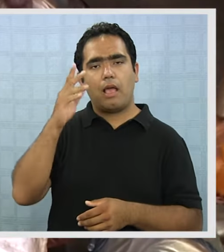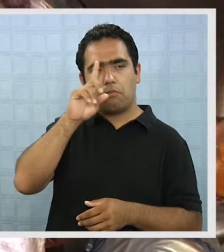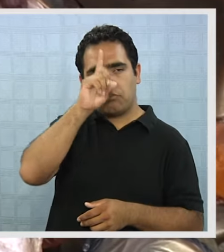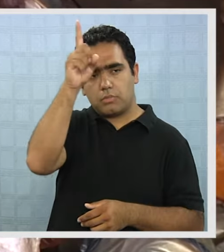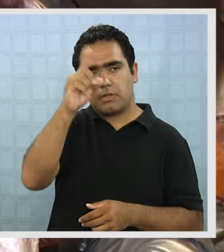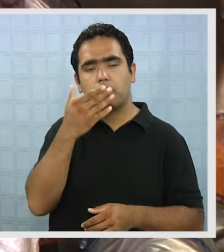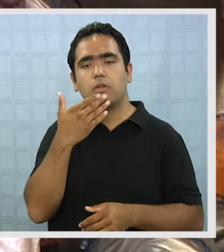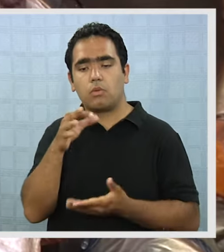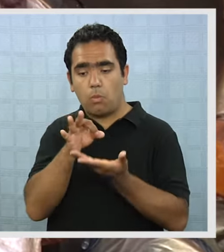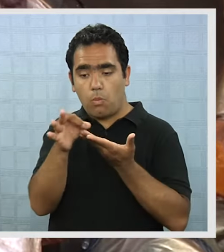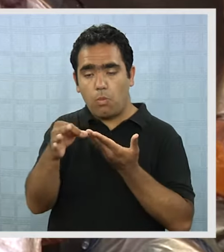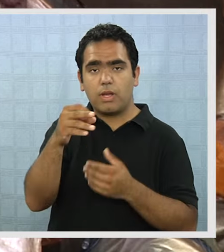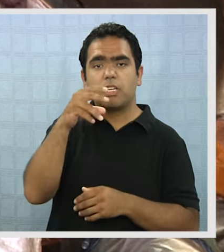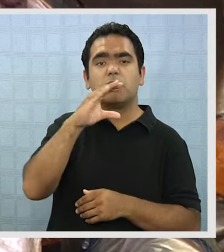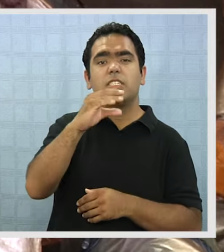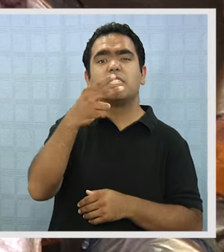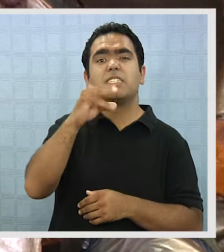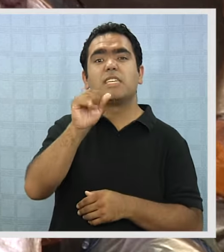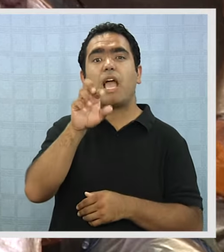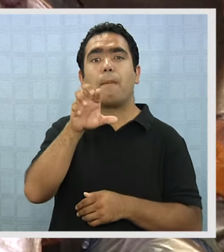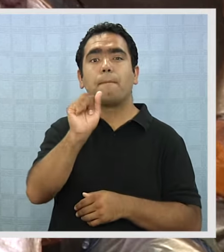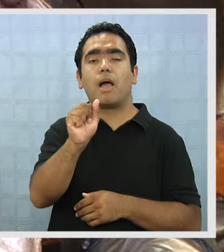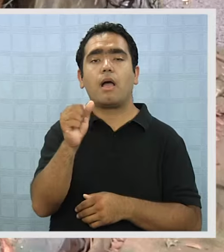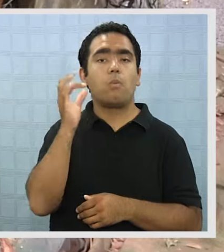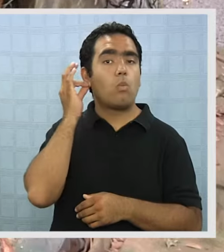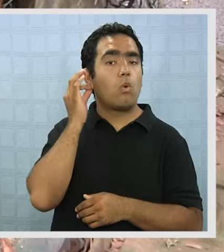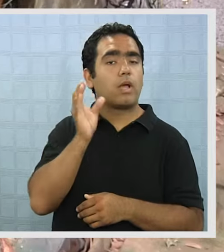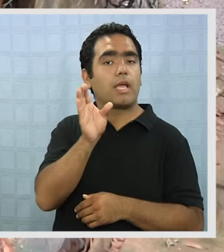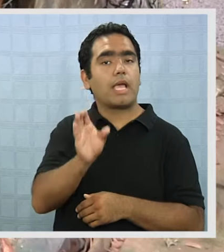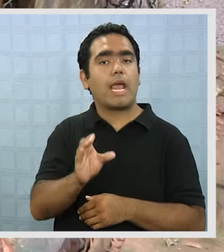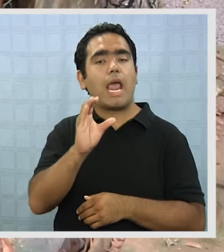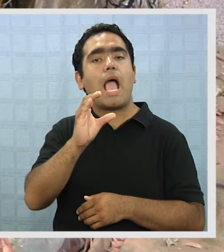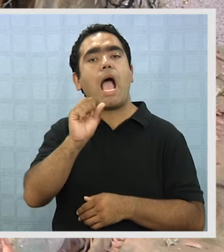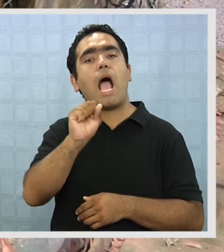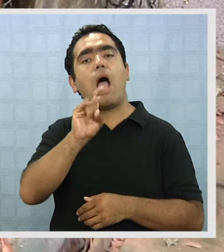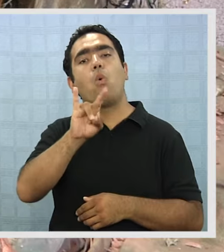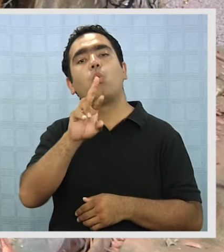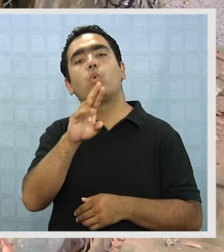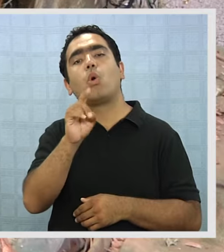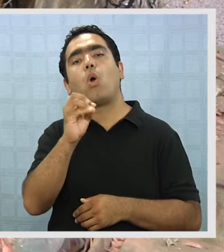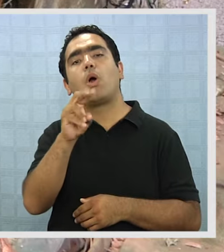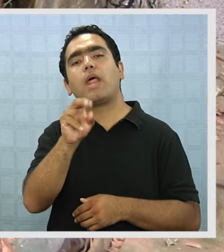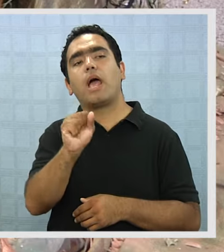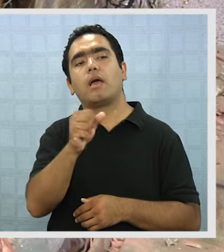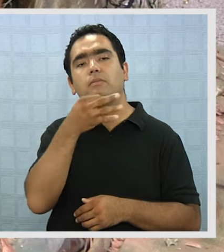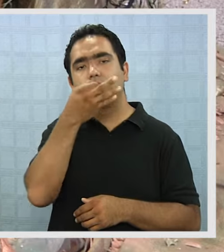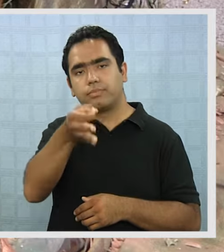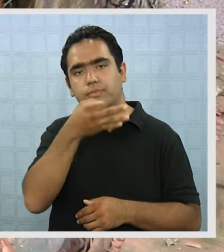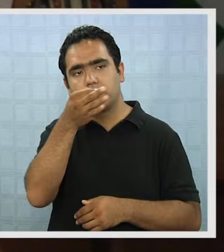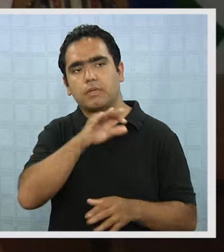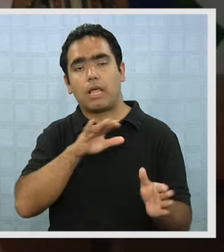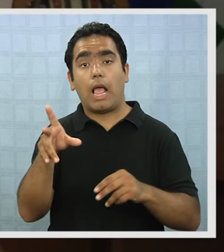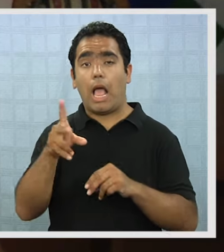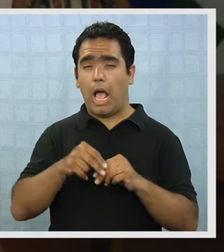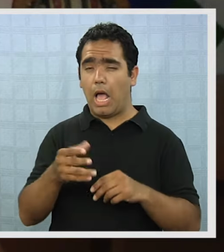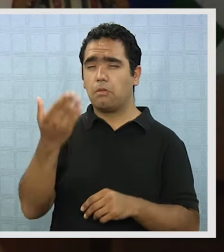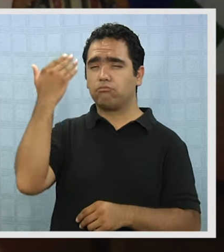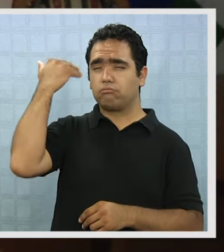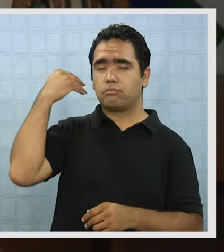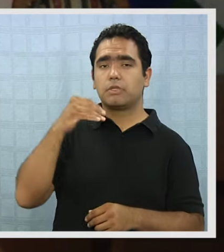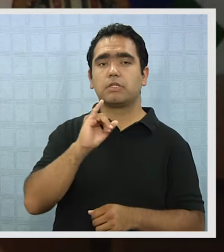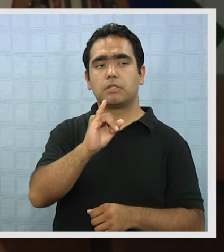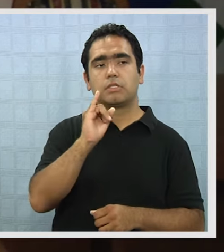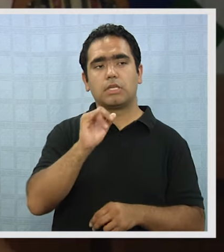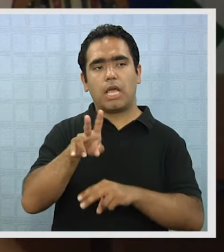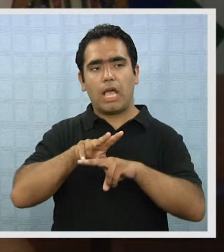En uno de sus pueblos, el de Chiapa, vive Aurora Cayo, que nos cuenta cómo eran las navidades de su infancia. Antiguamente